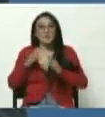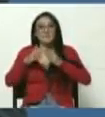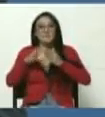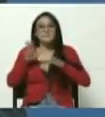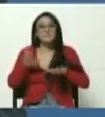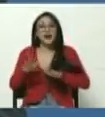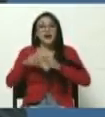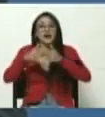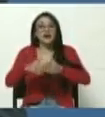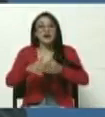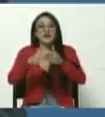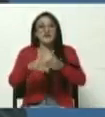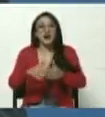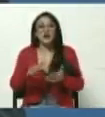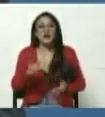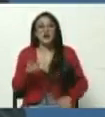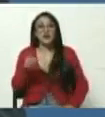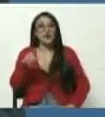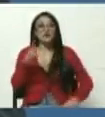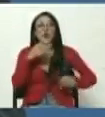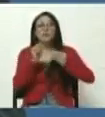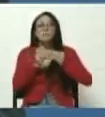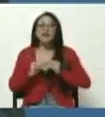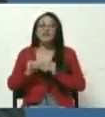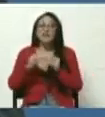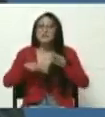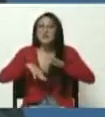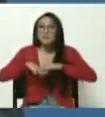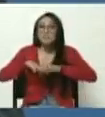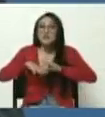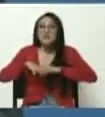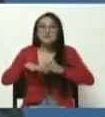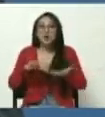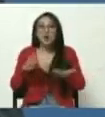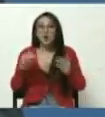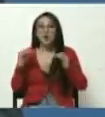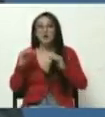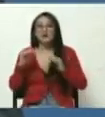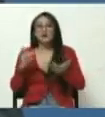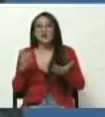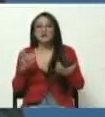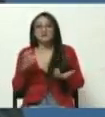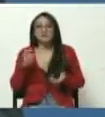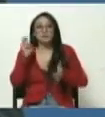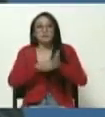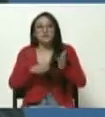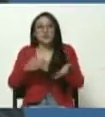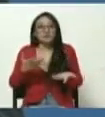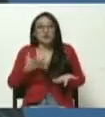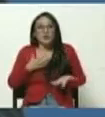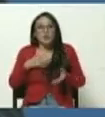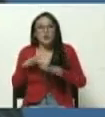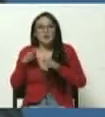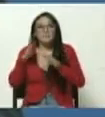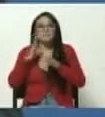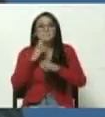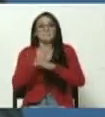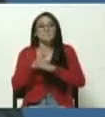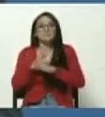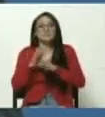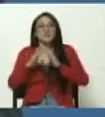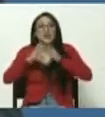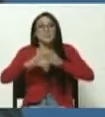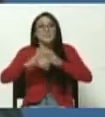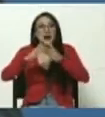ni siquiera se ocuparon de los mantenimientos mínimos del muelle y no están las condiciones dadas, y estamos en este